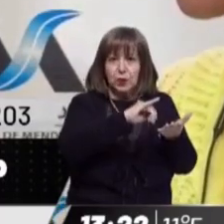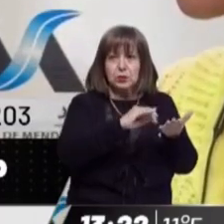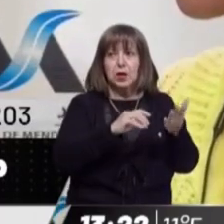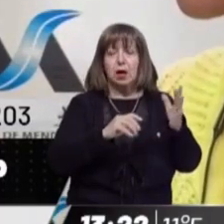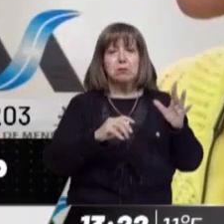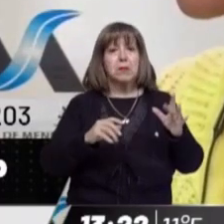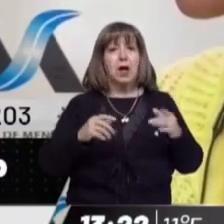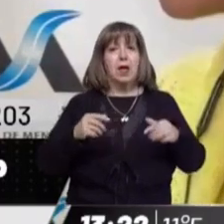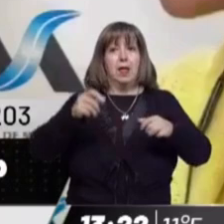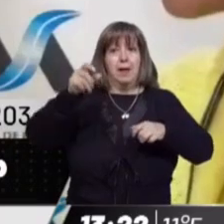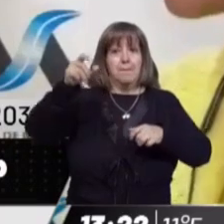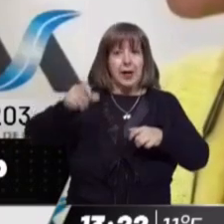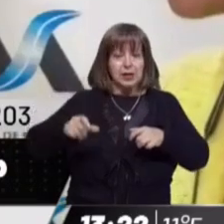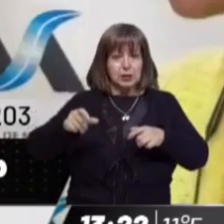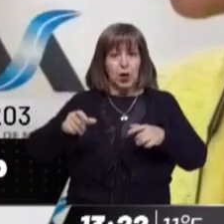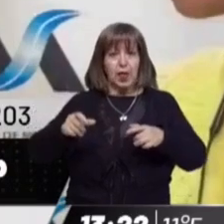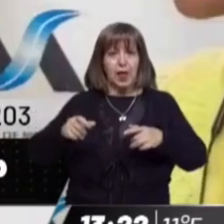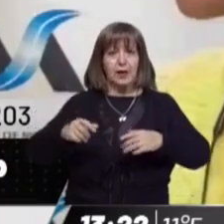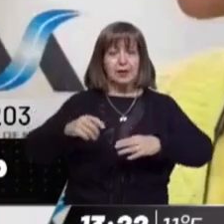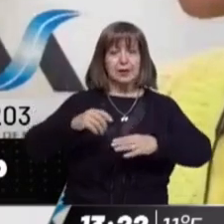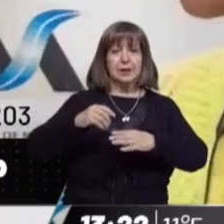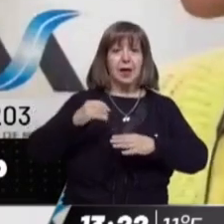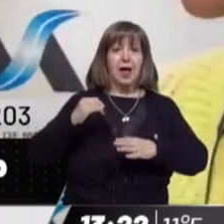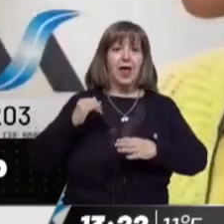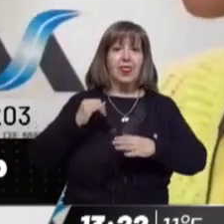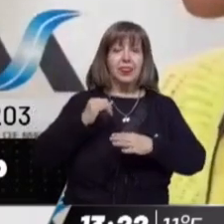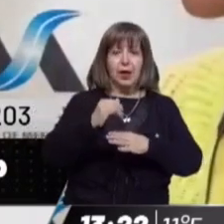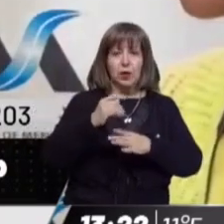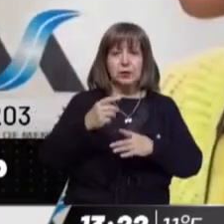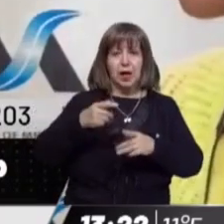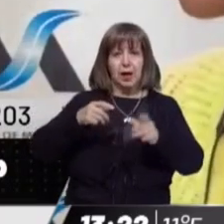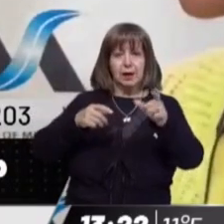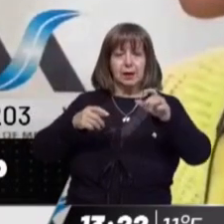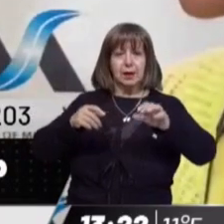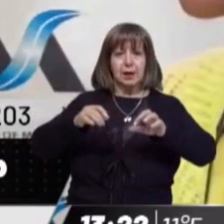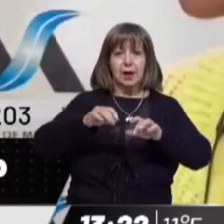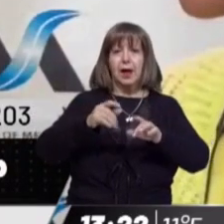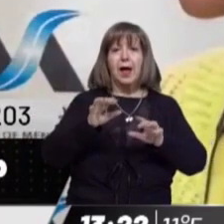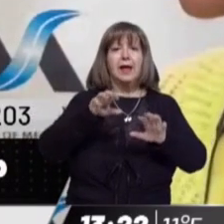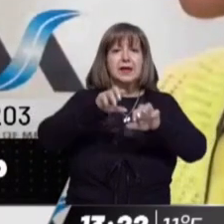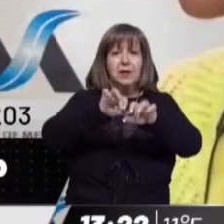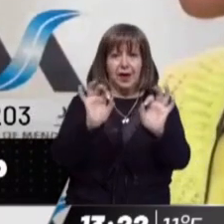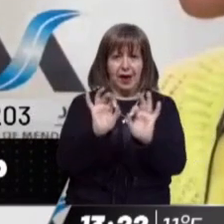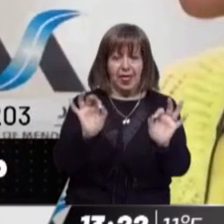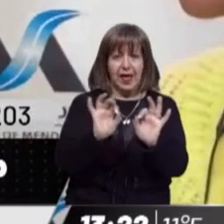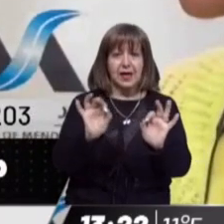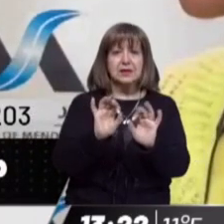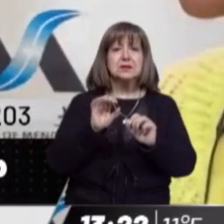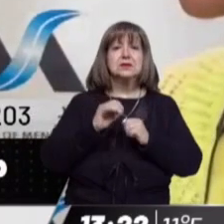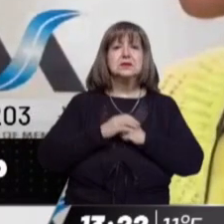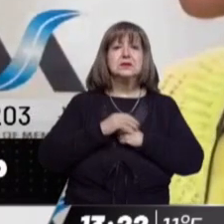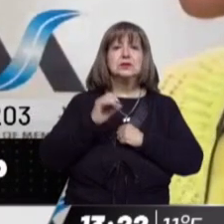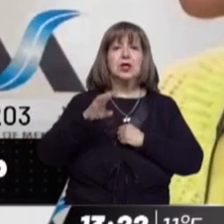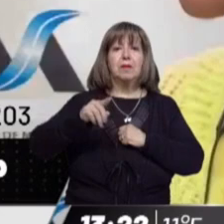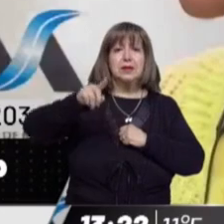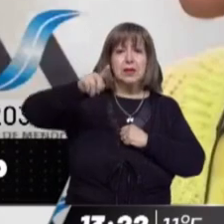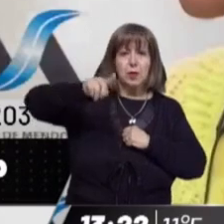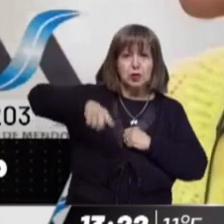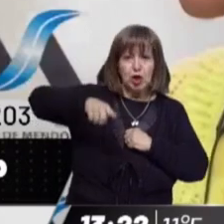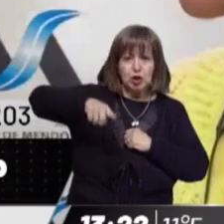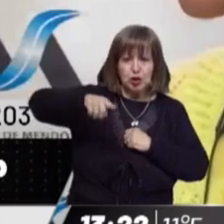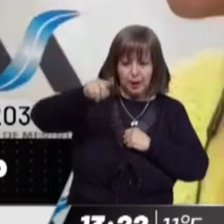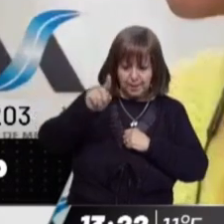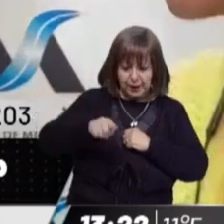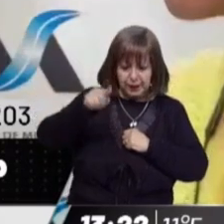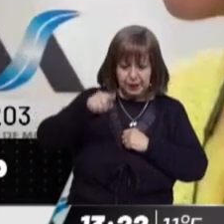La persona que ingresa en la cabina a denunciar no va a tener que escribir nada, simplemente con un botón se va a